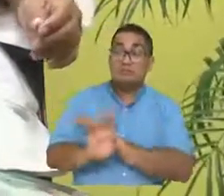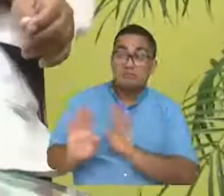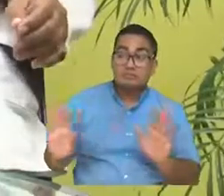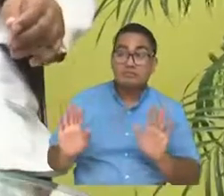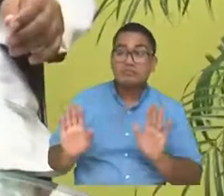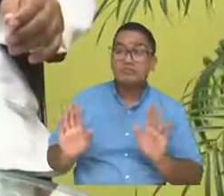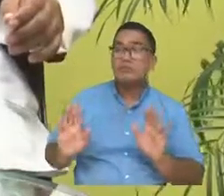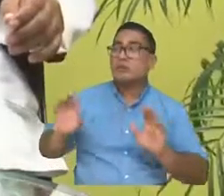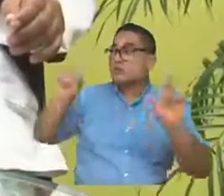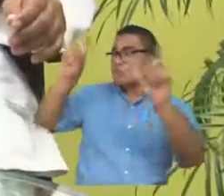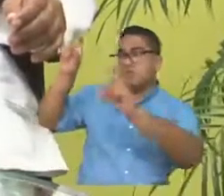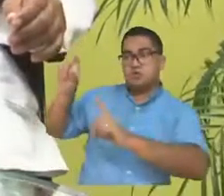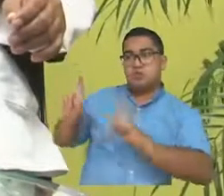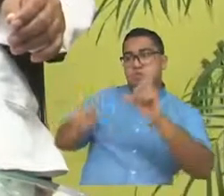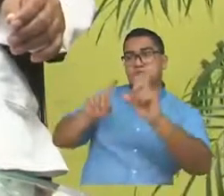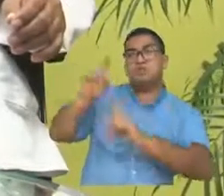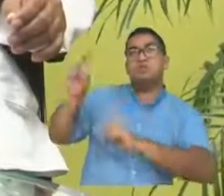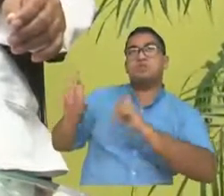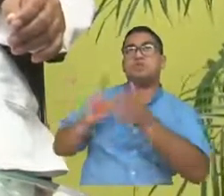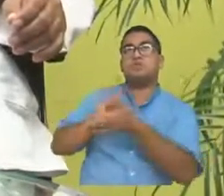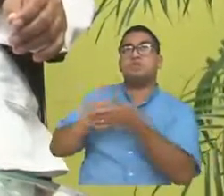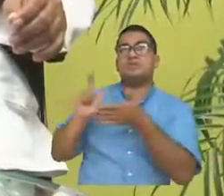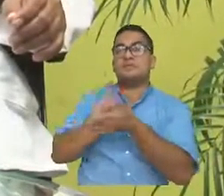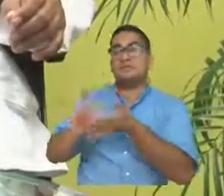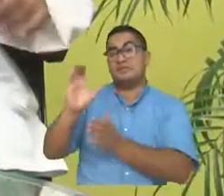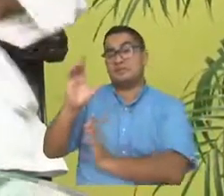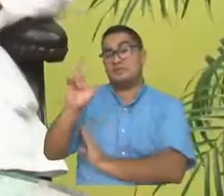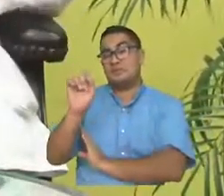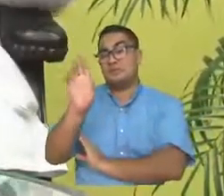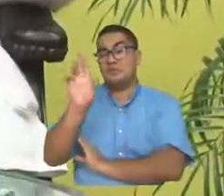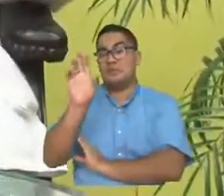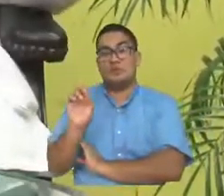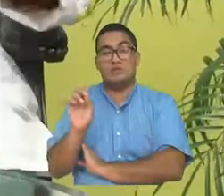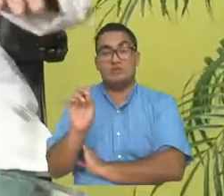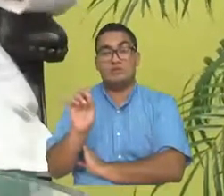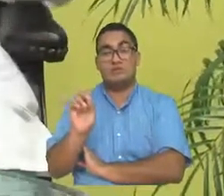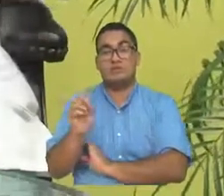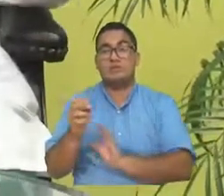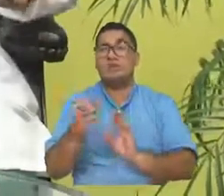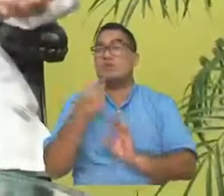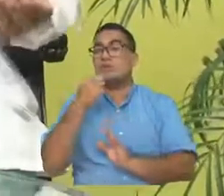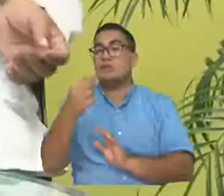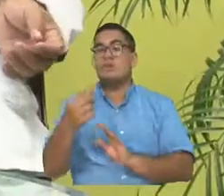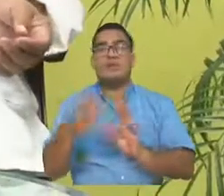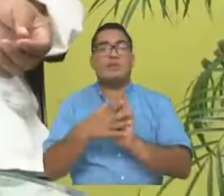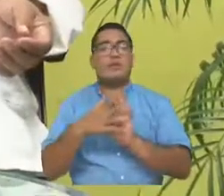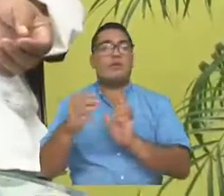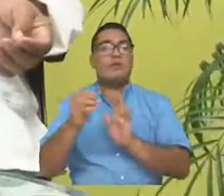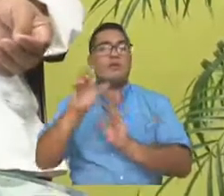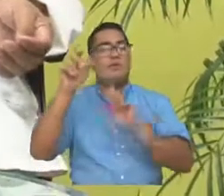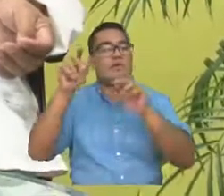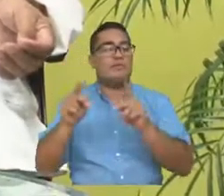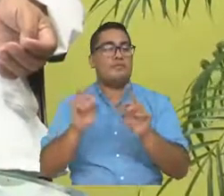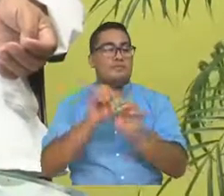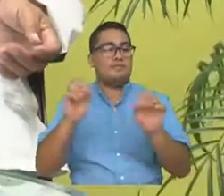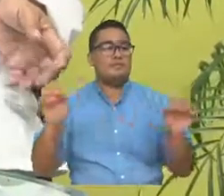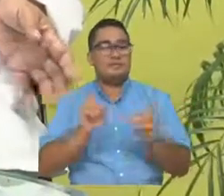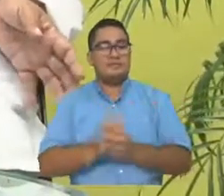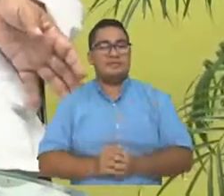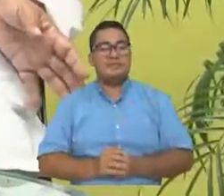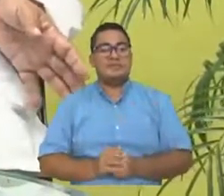preferiblemente que la persona tenga un baño exclusivamente para ella. Pero si es imposible, porque solo hay un baño en la